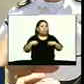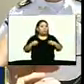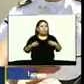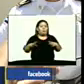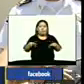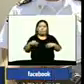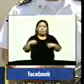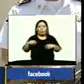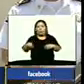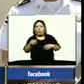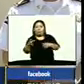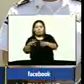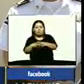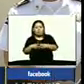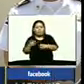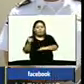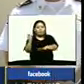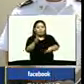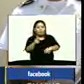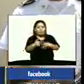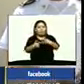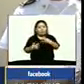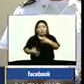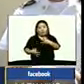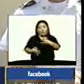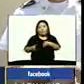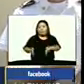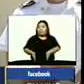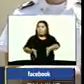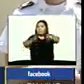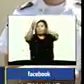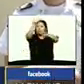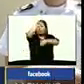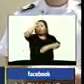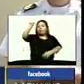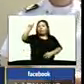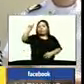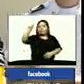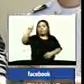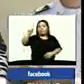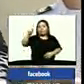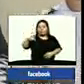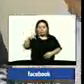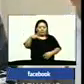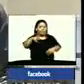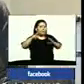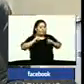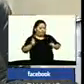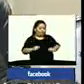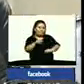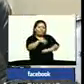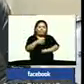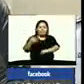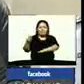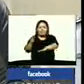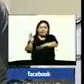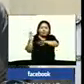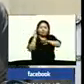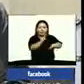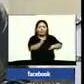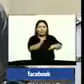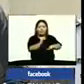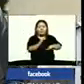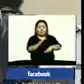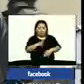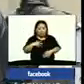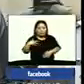margen de la ley. La institucionalidad del Estado se respeta y vamos